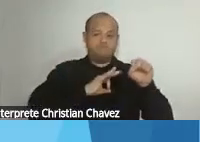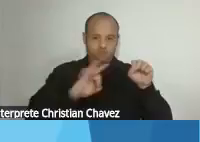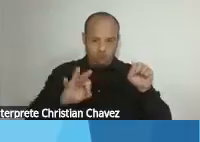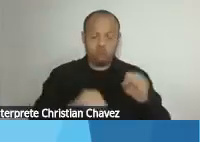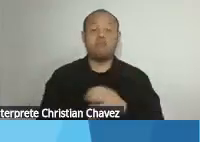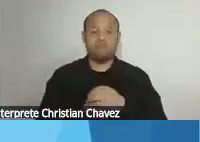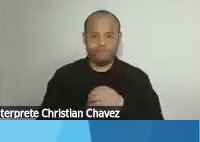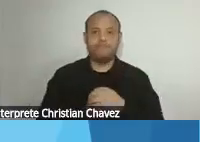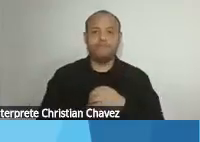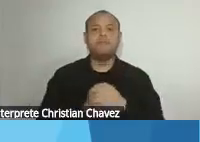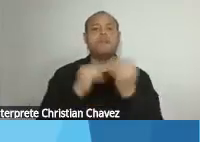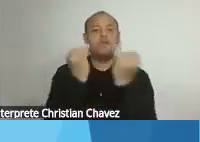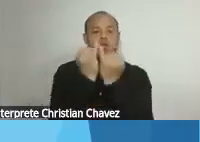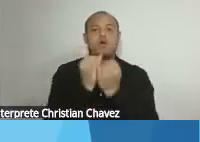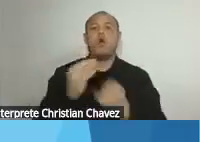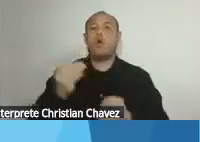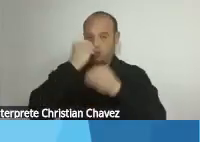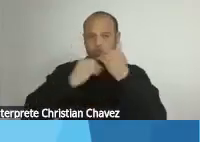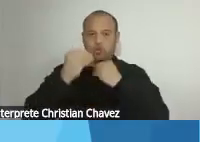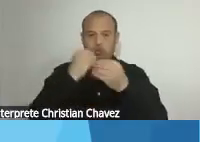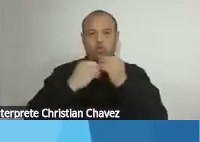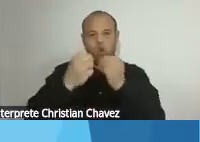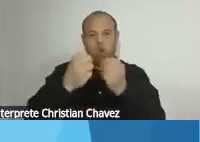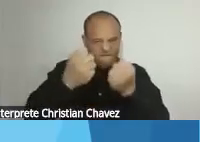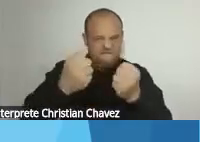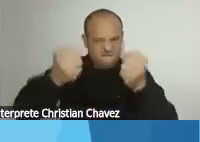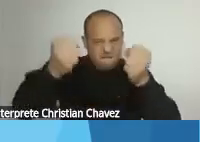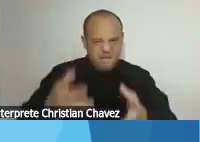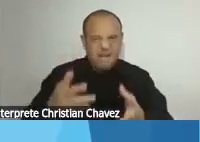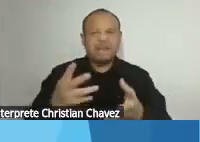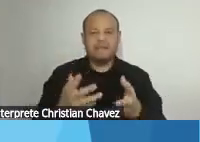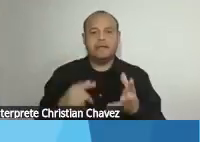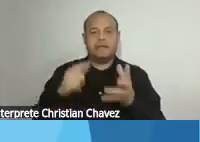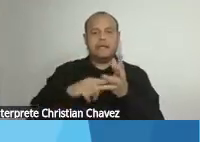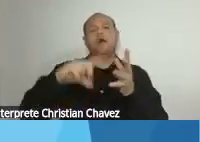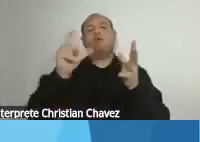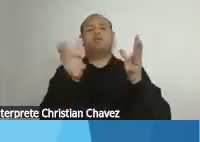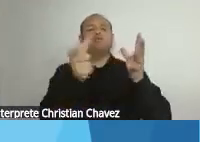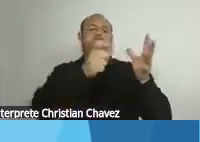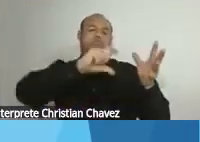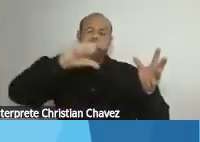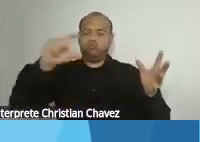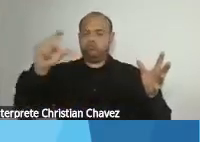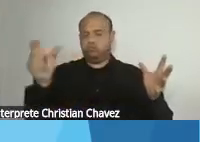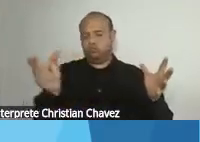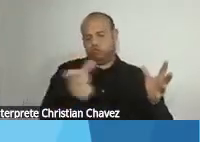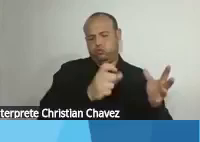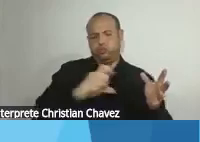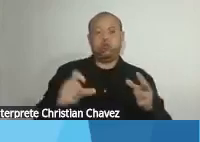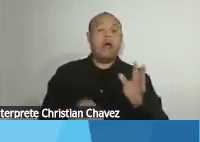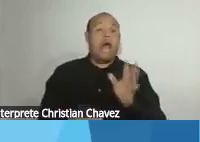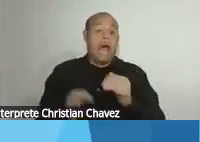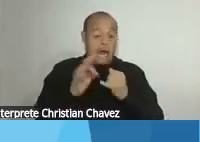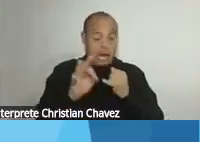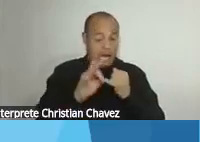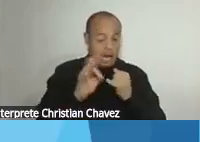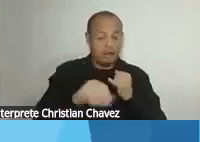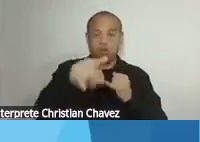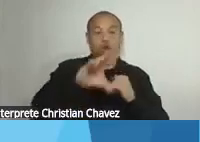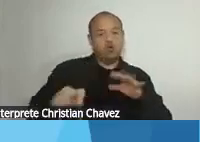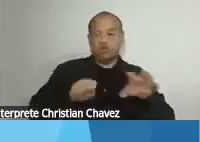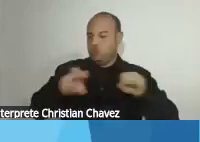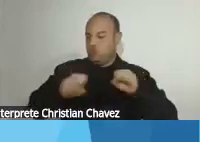transporte de sustancias y lo que no lo va a utilizar el cuerpo, pues va a ser eliminado, ¿sí? Y aquí poniendo el ejemplo,